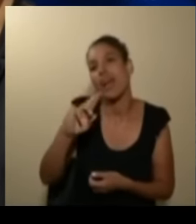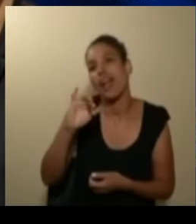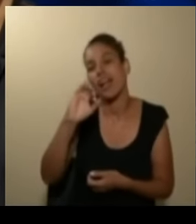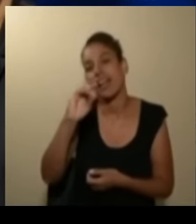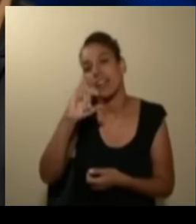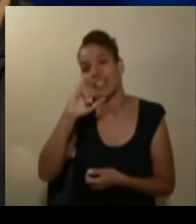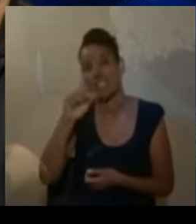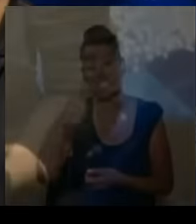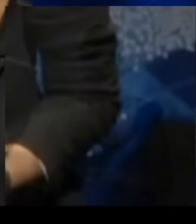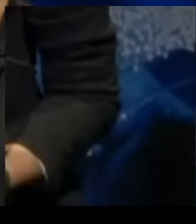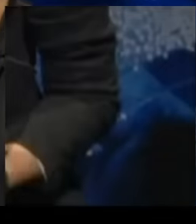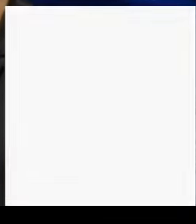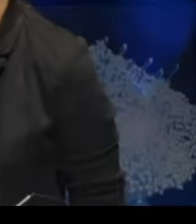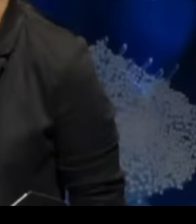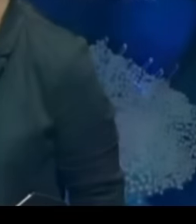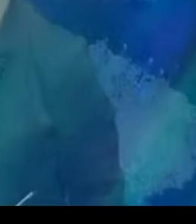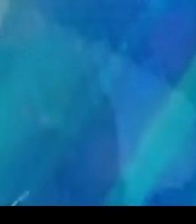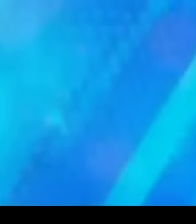nacional. Pausa y continuamos.